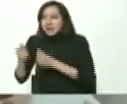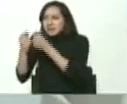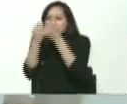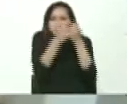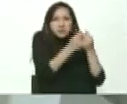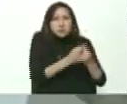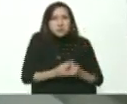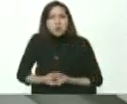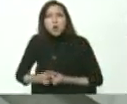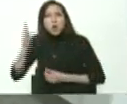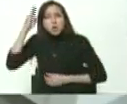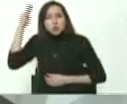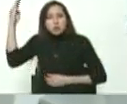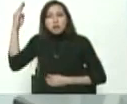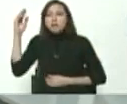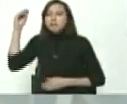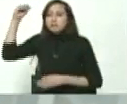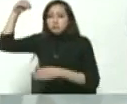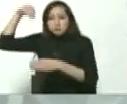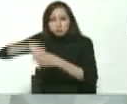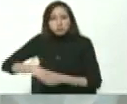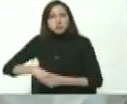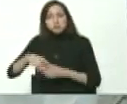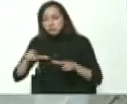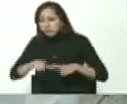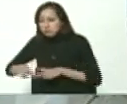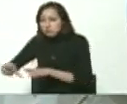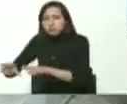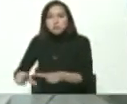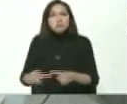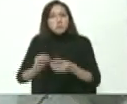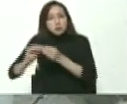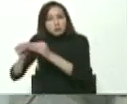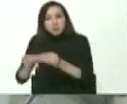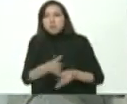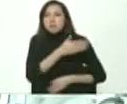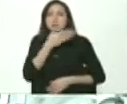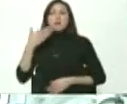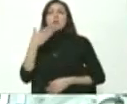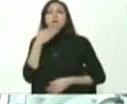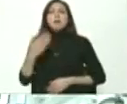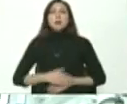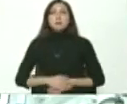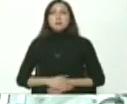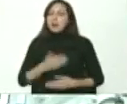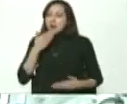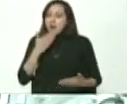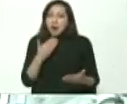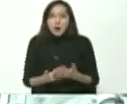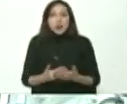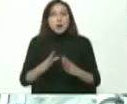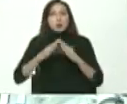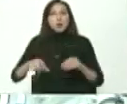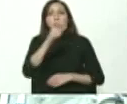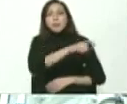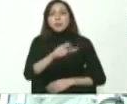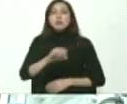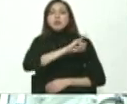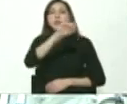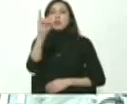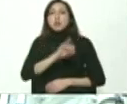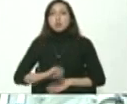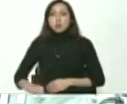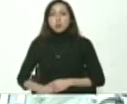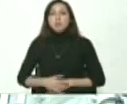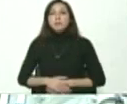decir que Dios puso su mano acá, para que esta gran obra de verdad pueda brillar como está brillando. Presidente, agradecido en nombre de los zulianos y de las zulianas. Le dejo con